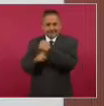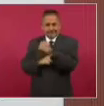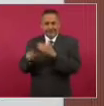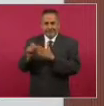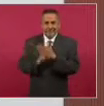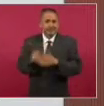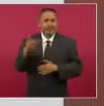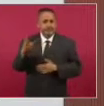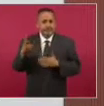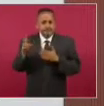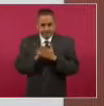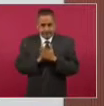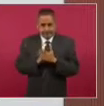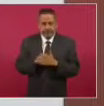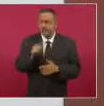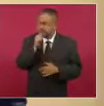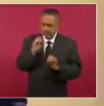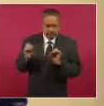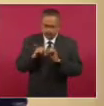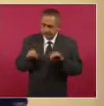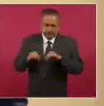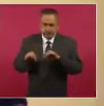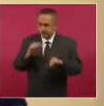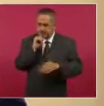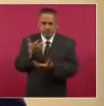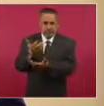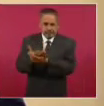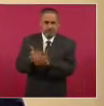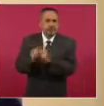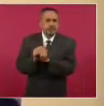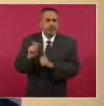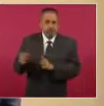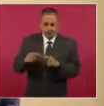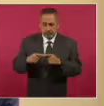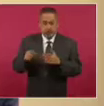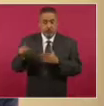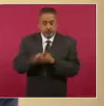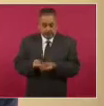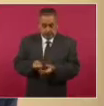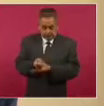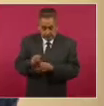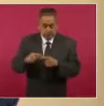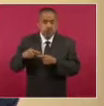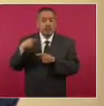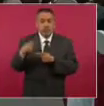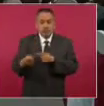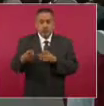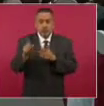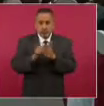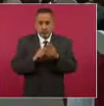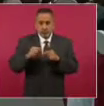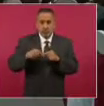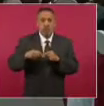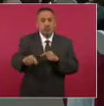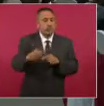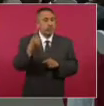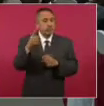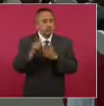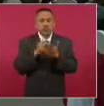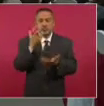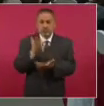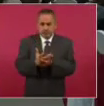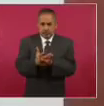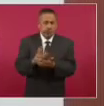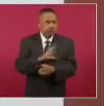no desempeñarían trabajo físico y en el mes siguiente del parto disfrutarían del descanso